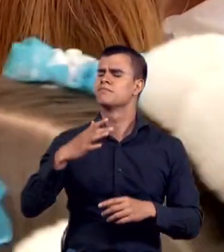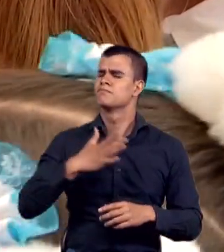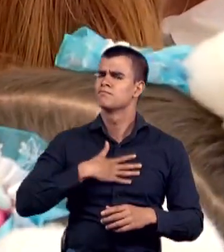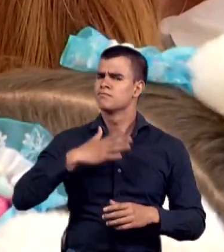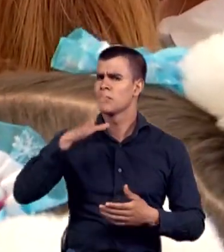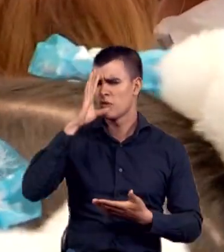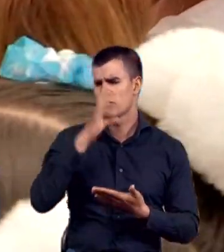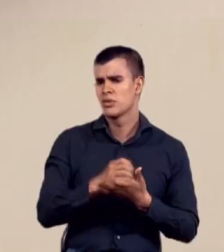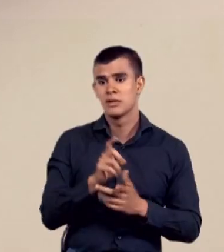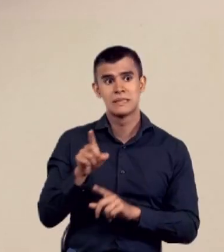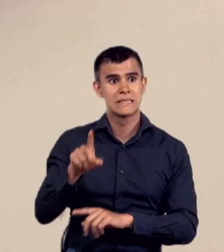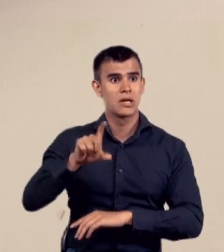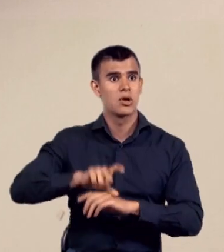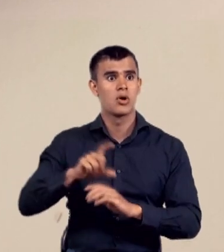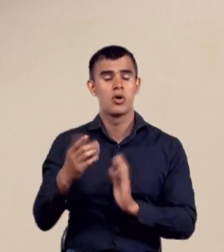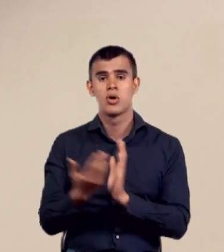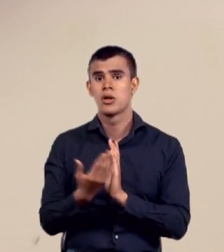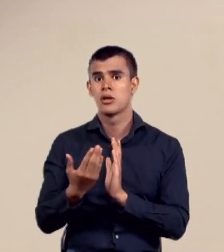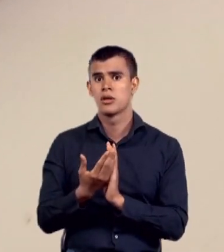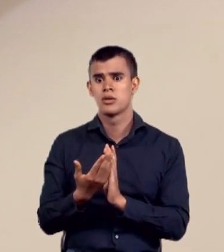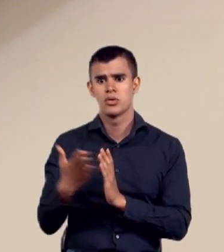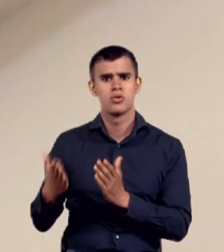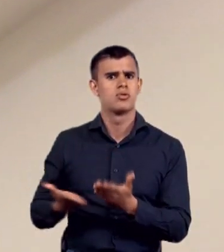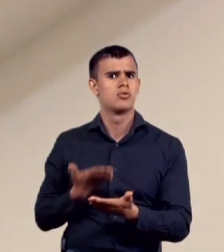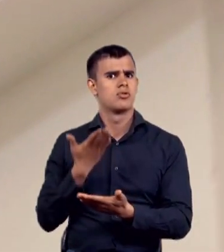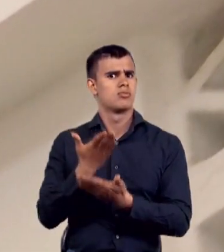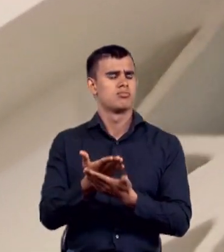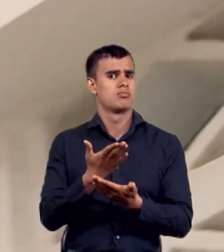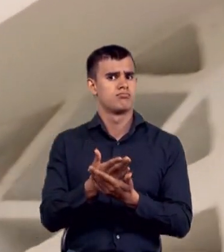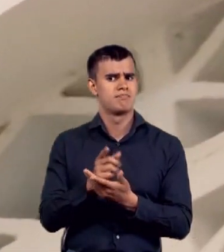finalmente nos parece que el Colegio de La Fontaine es una iniciativa